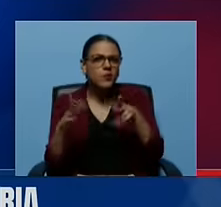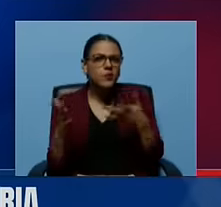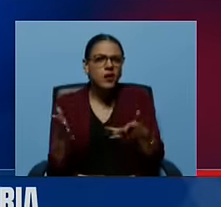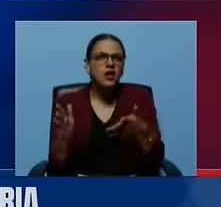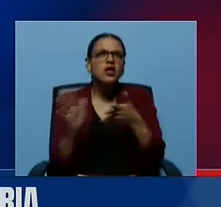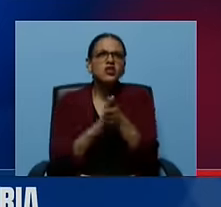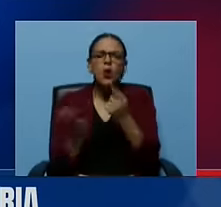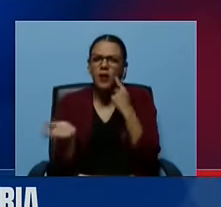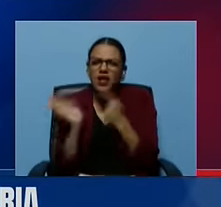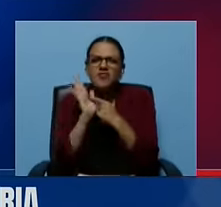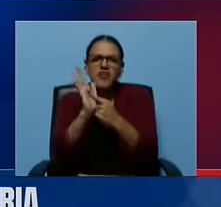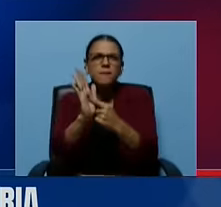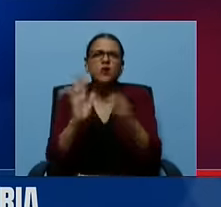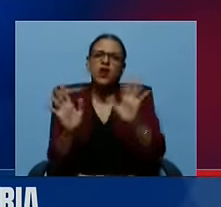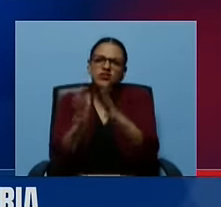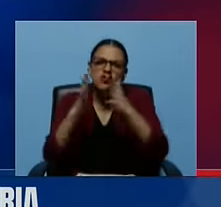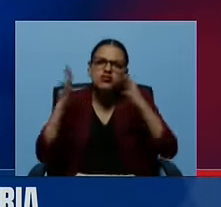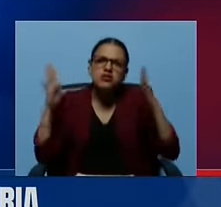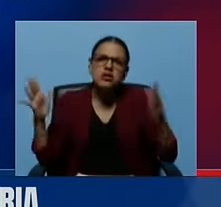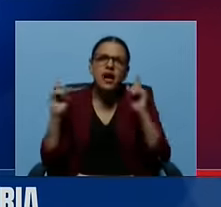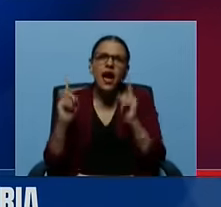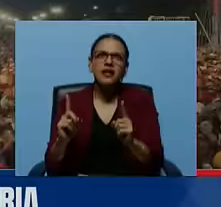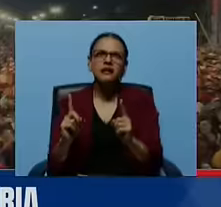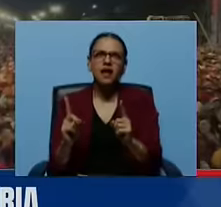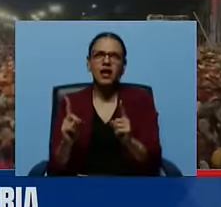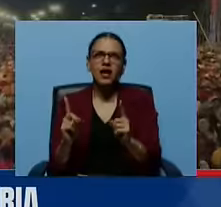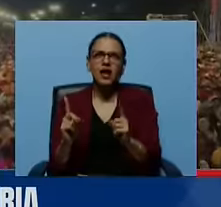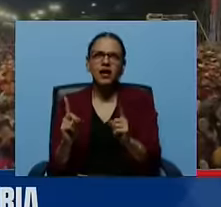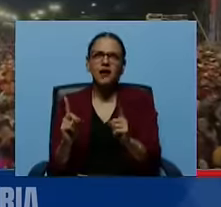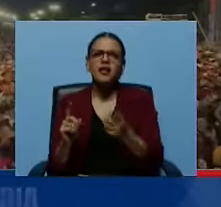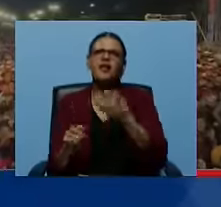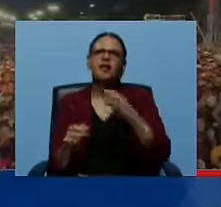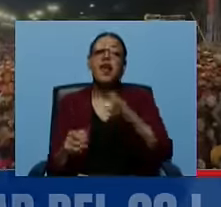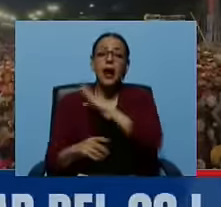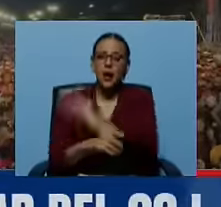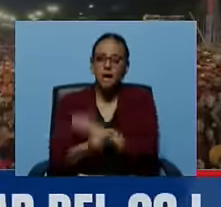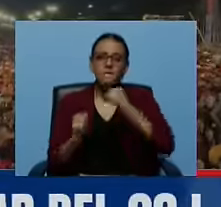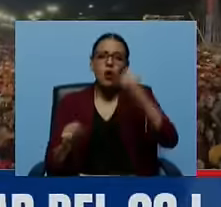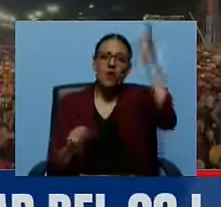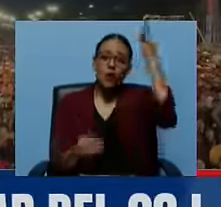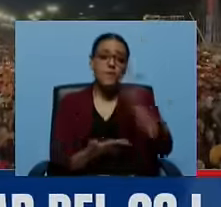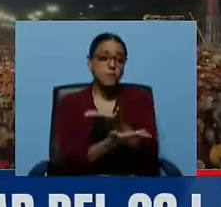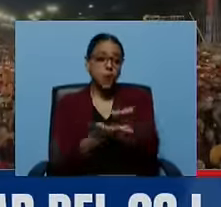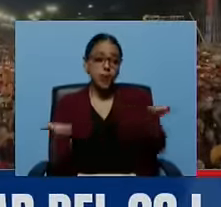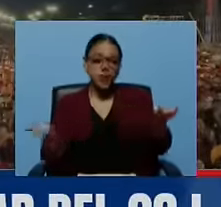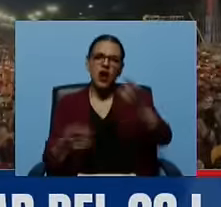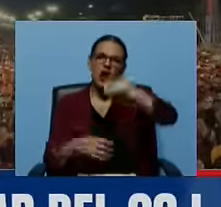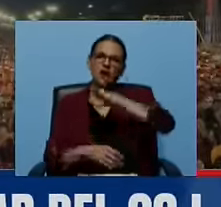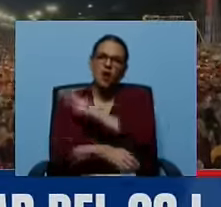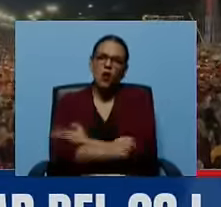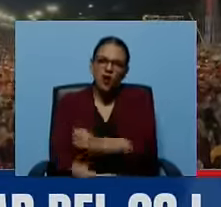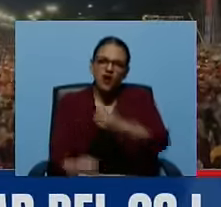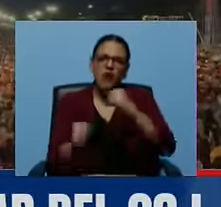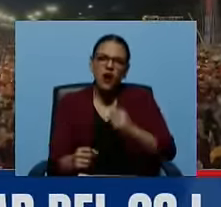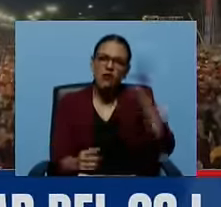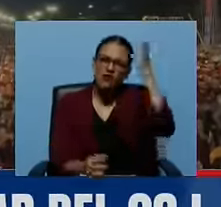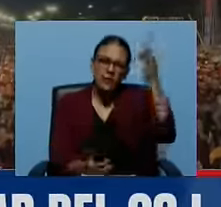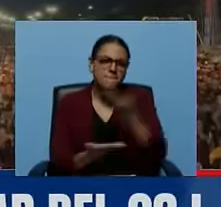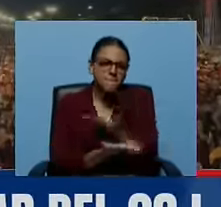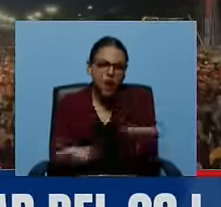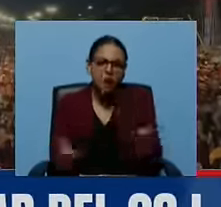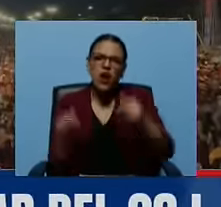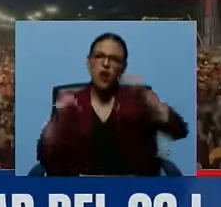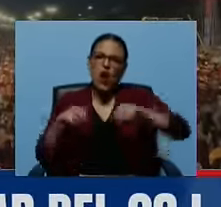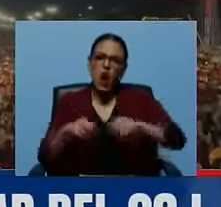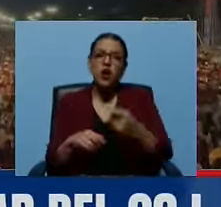esta demostración gigantesca de poder popular, de fuerza popular. Hoy,